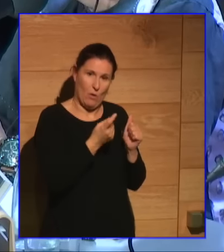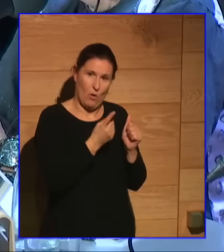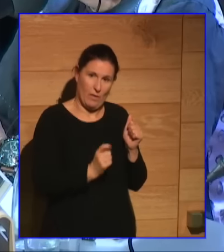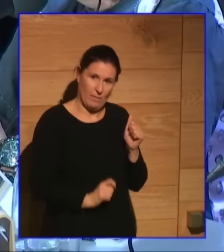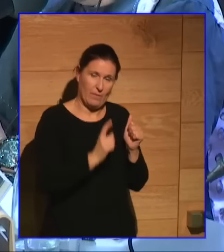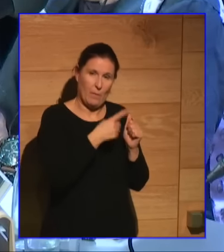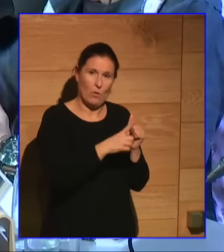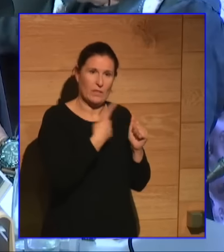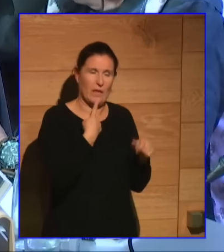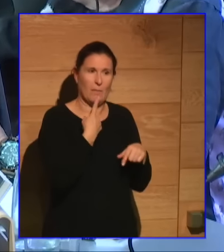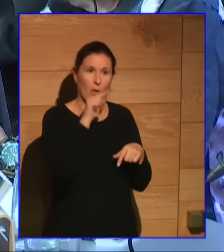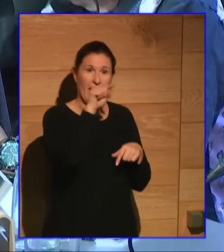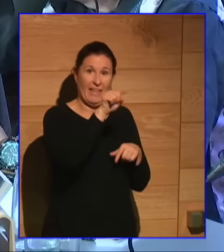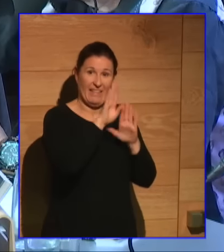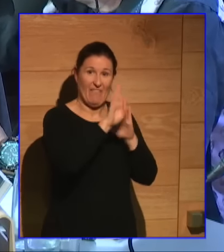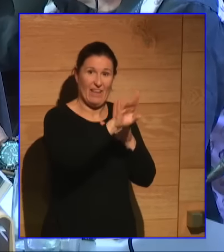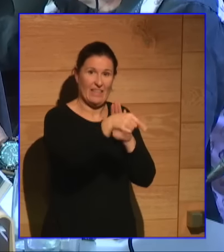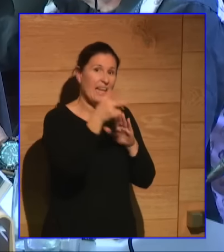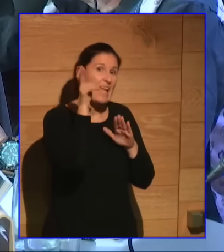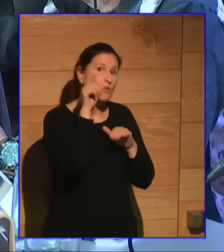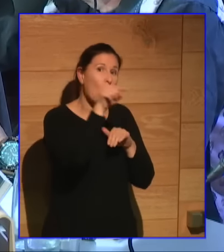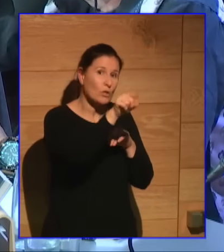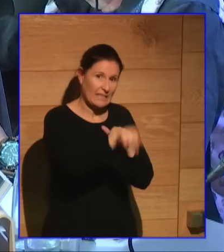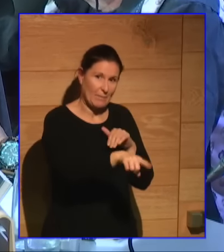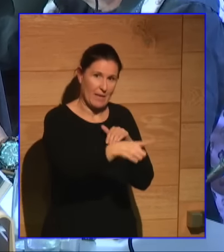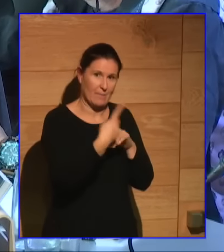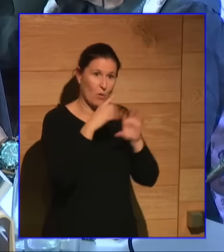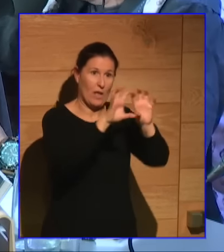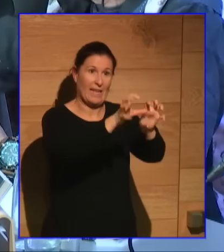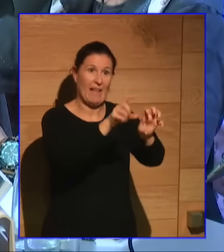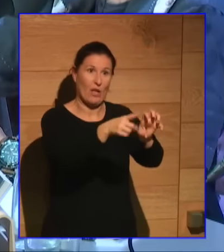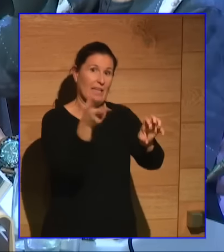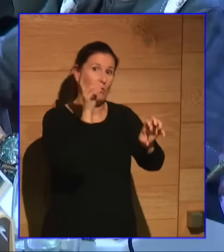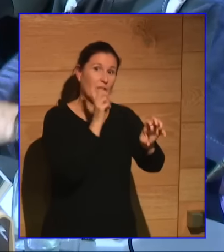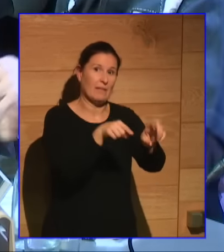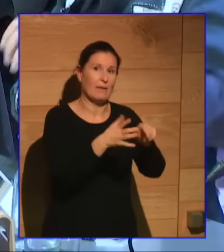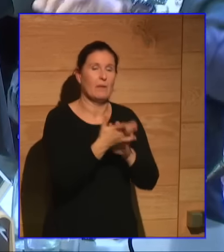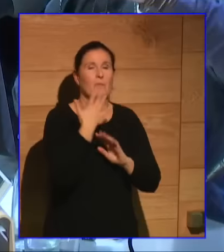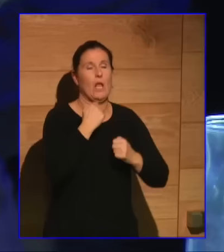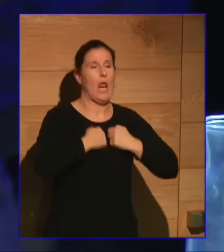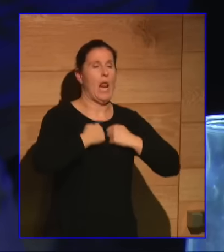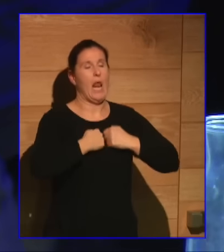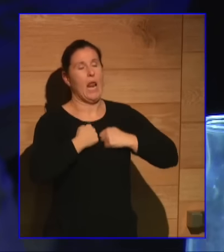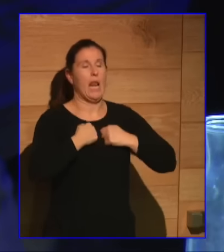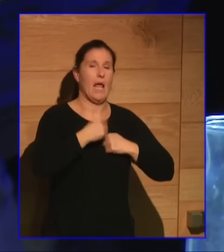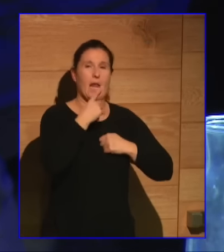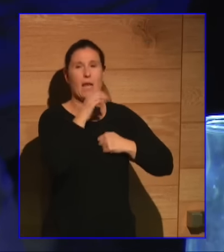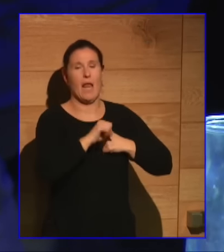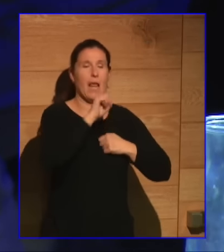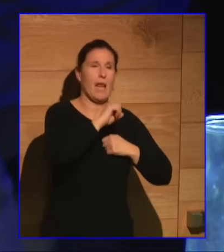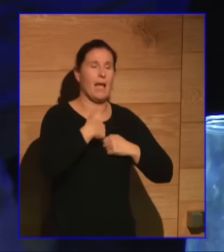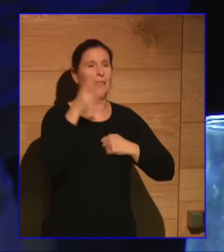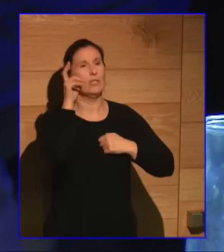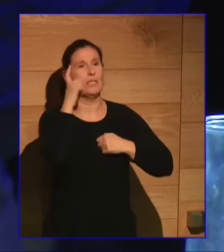aquí enfrente... Ah, que también entraba por su radio la radio. Ese señor duchándose por onda corta